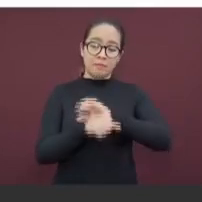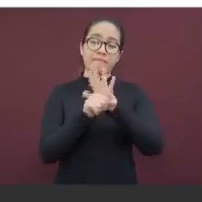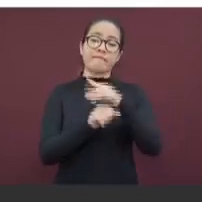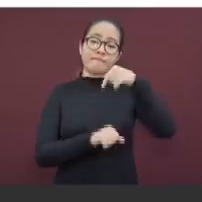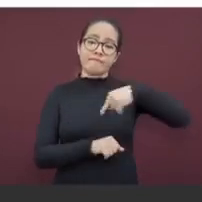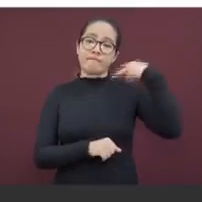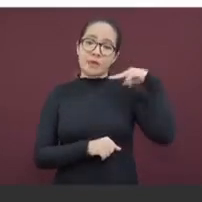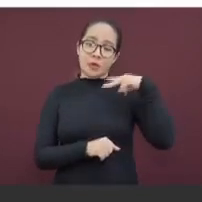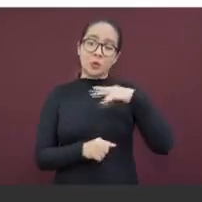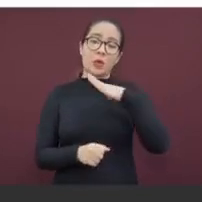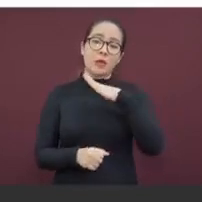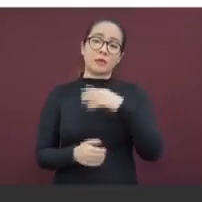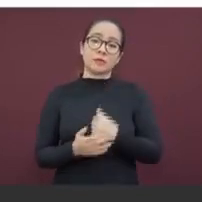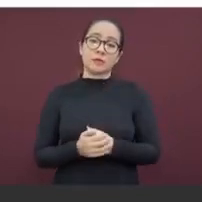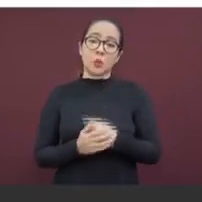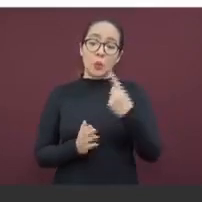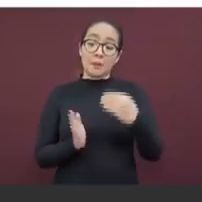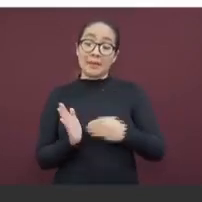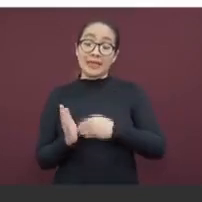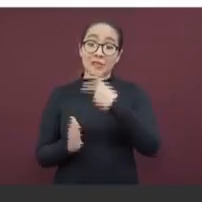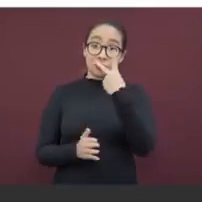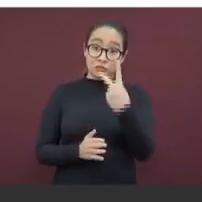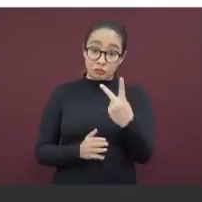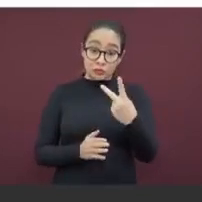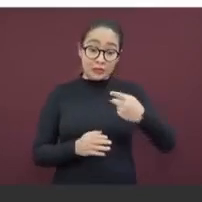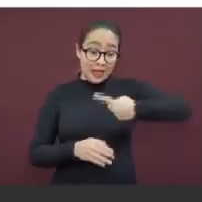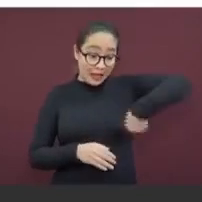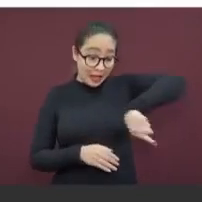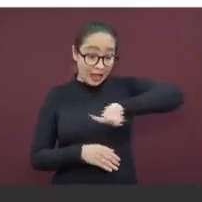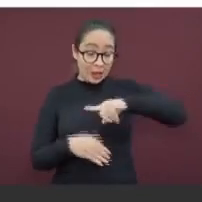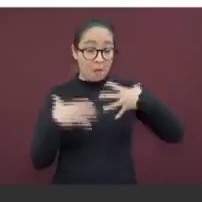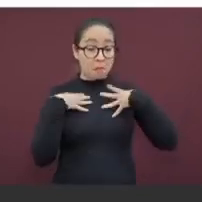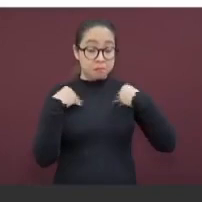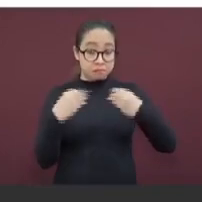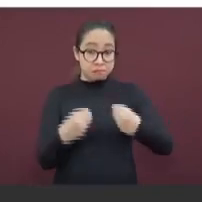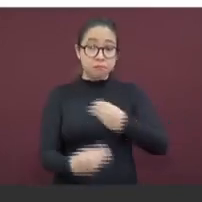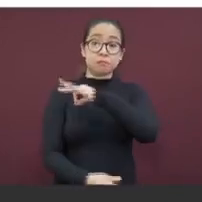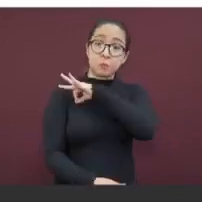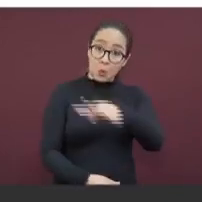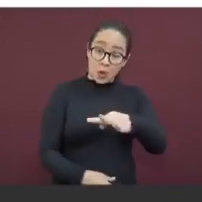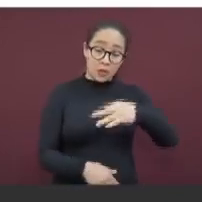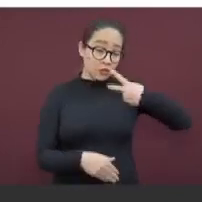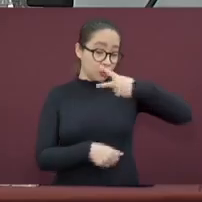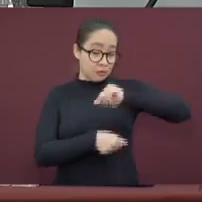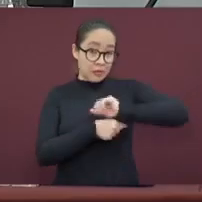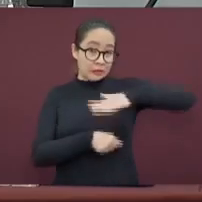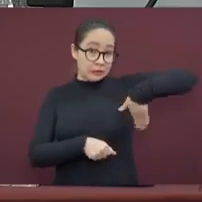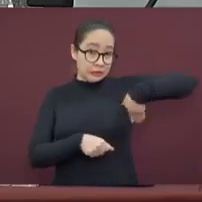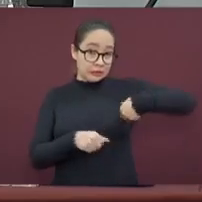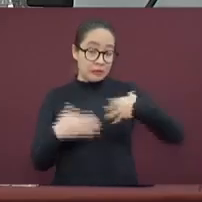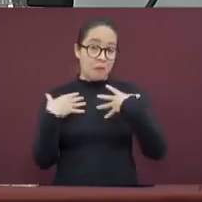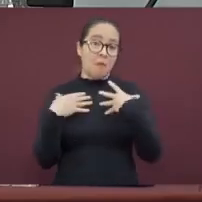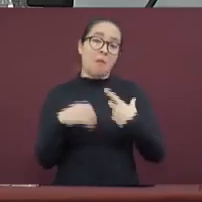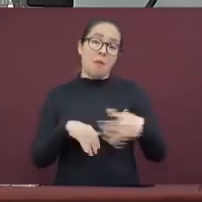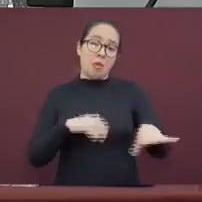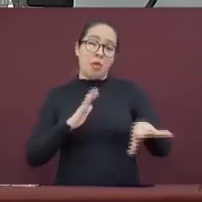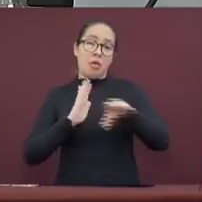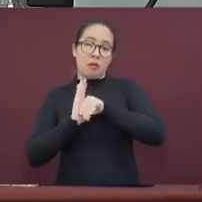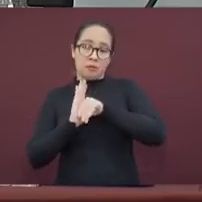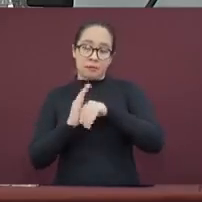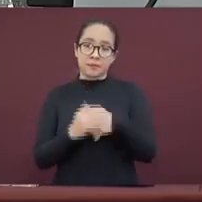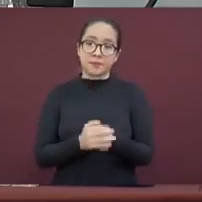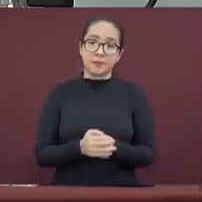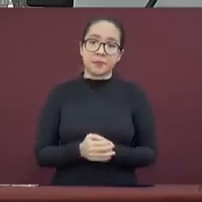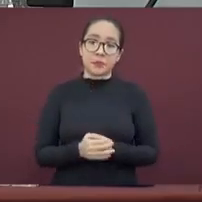consideran actuales mil dos representan la actividad de la transmisión en las dos últimas semanas ya son